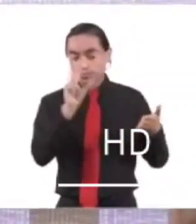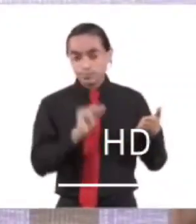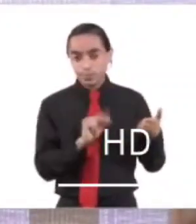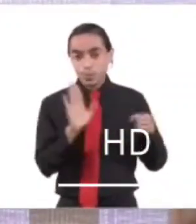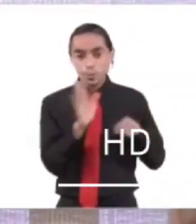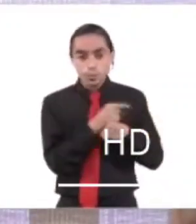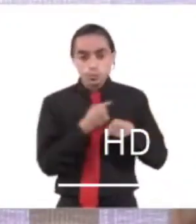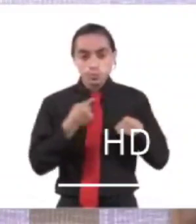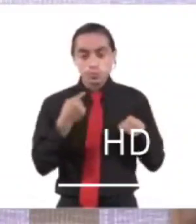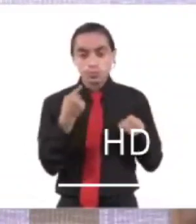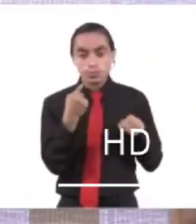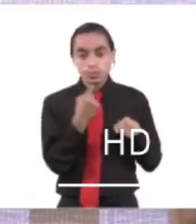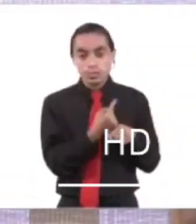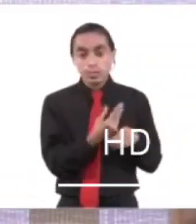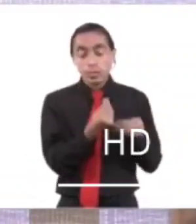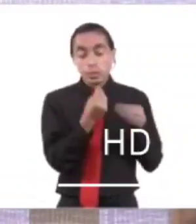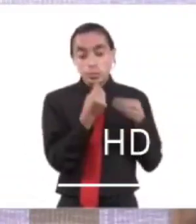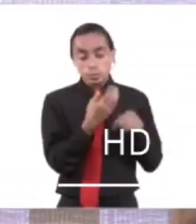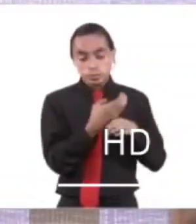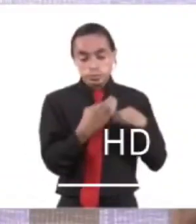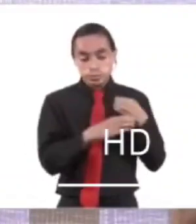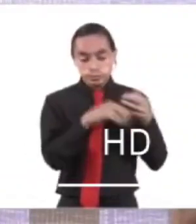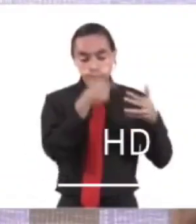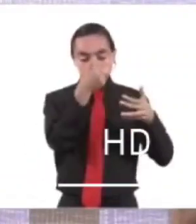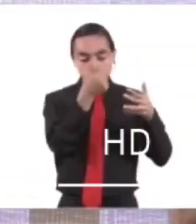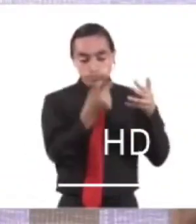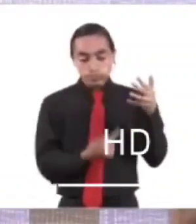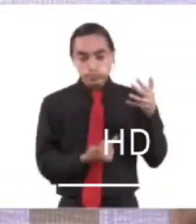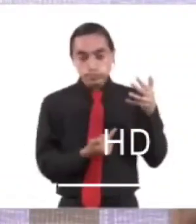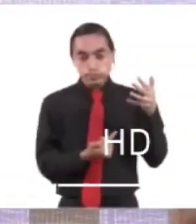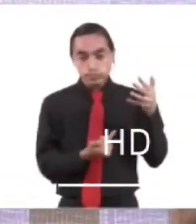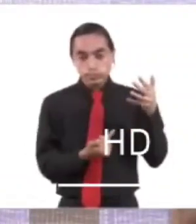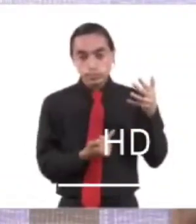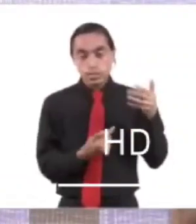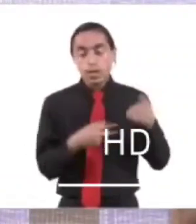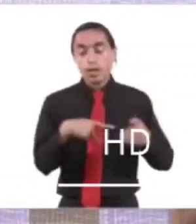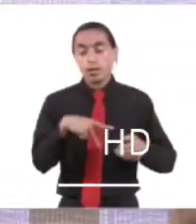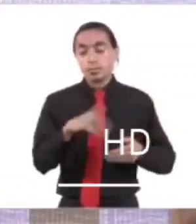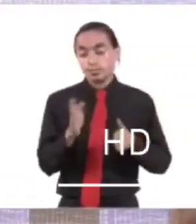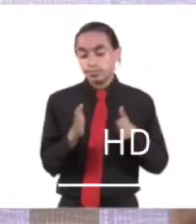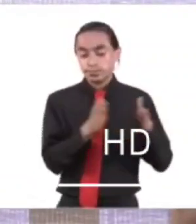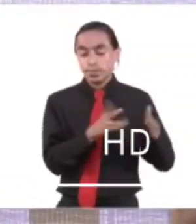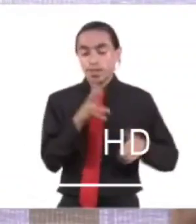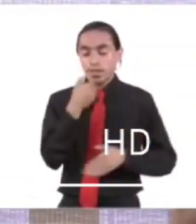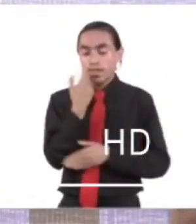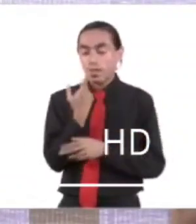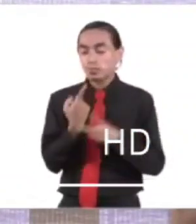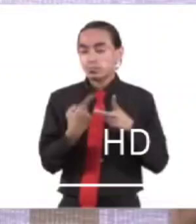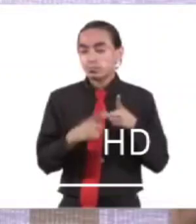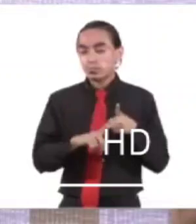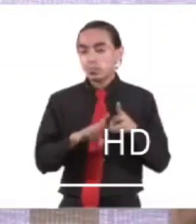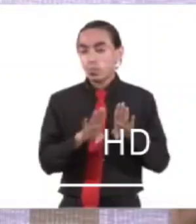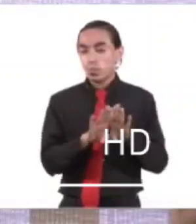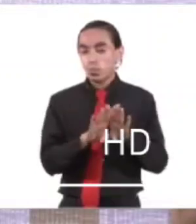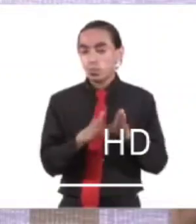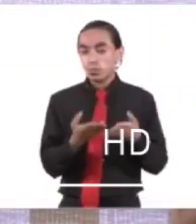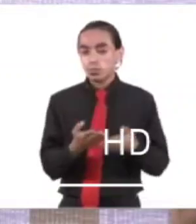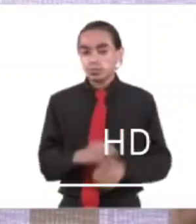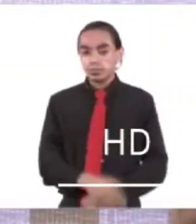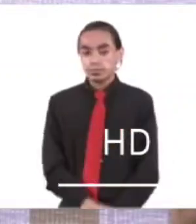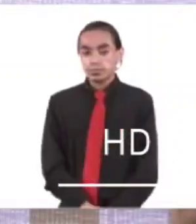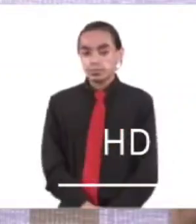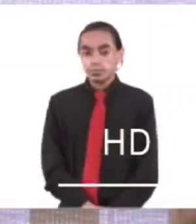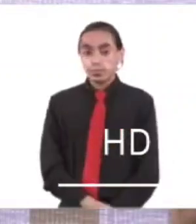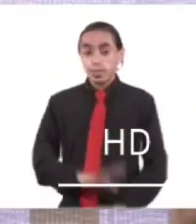porque son varias cosas. Pero quiero empezar por lo siguiente. Ya no voy